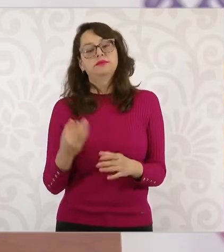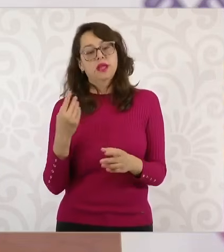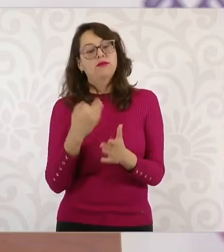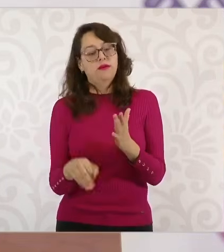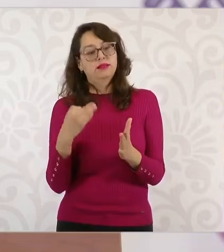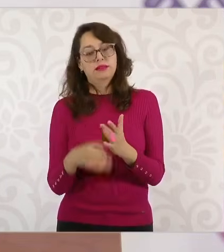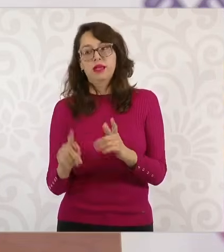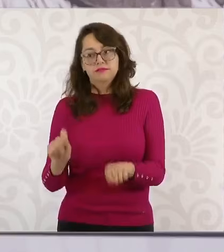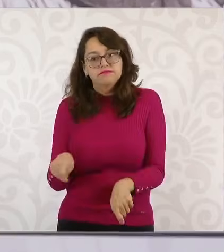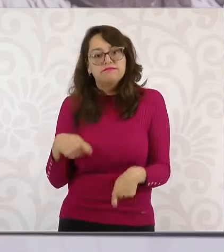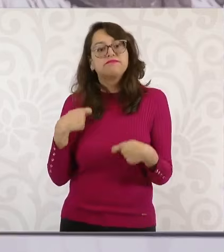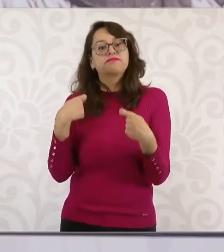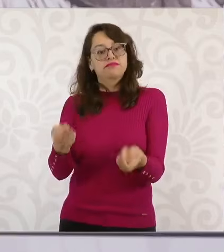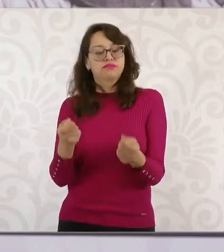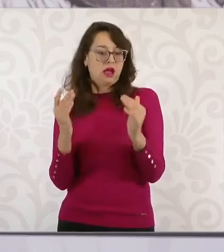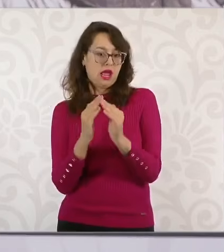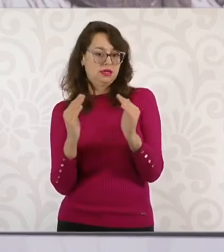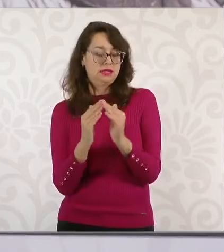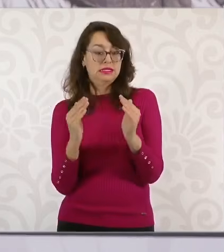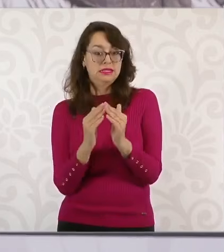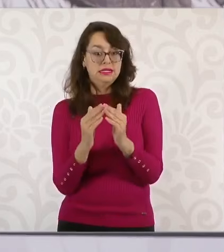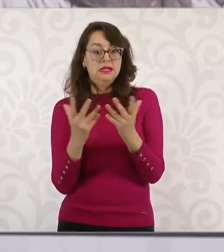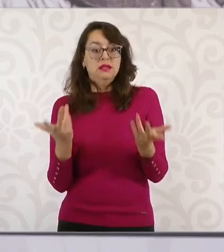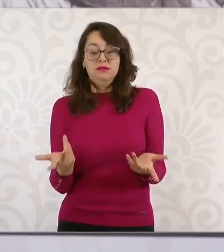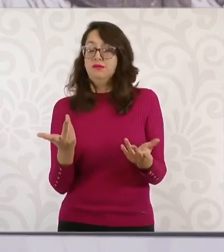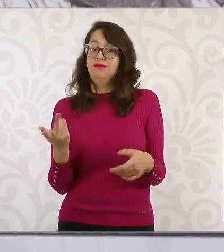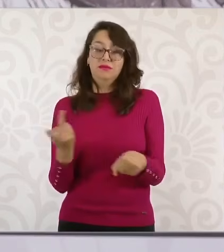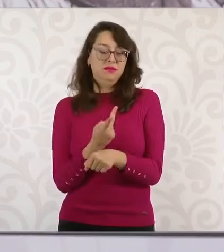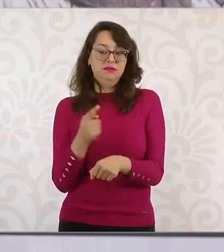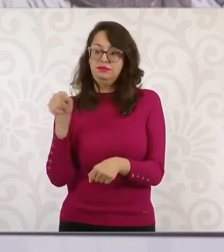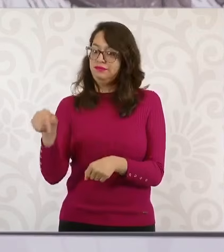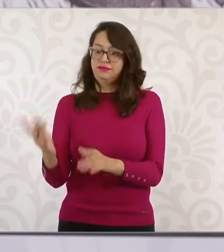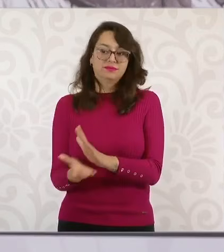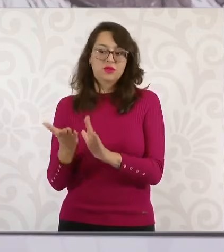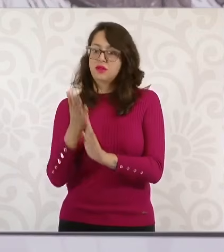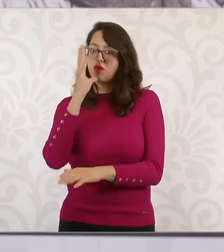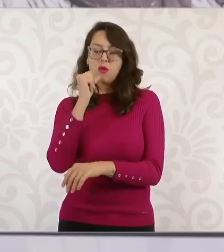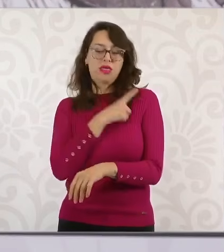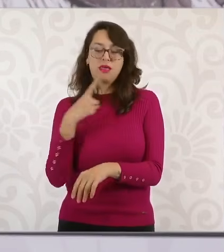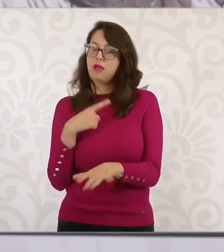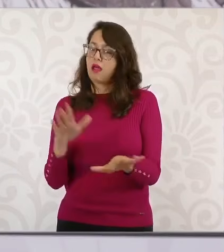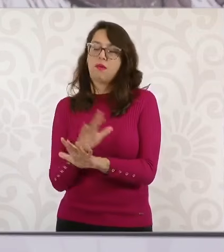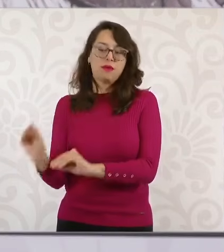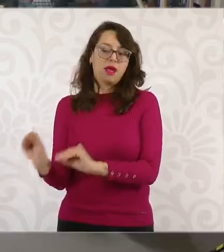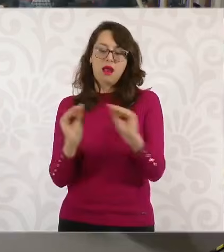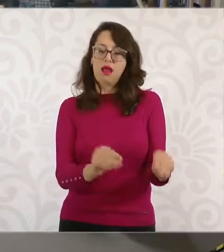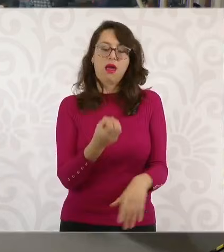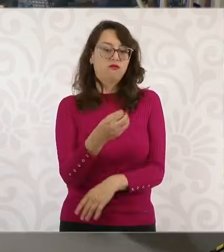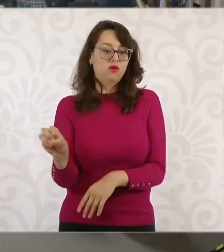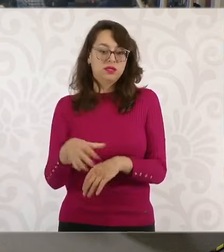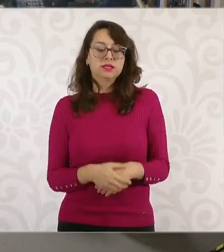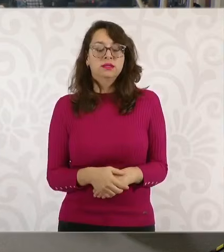sobre todo a las zonas que por protección civil ya no se pueden quedar en el lugar donde vivían. Esa es la